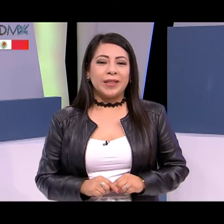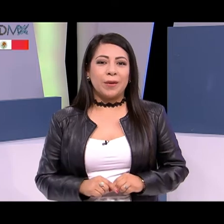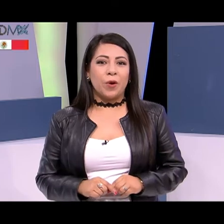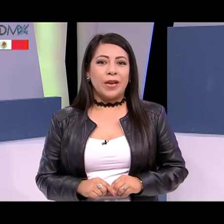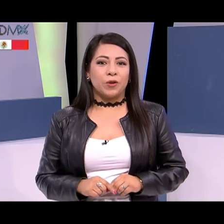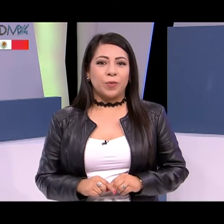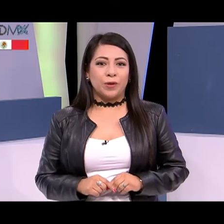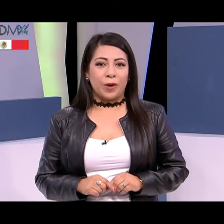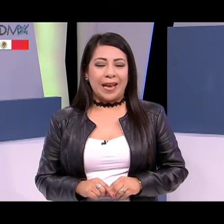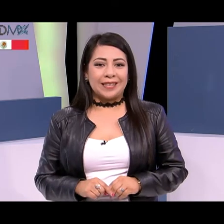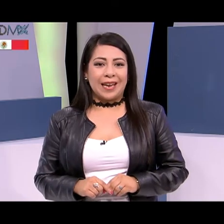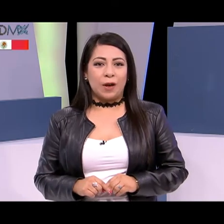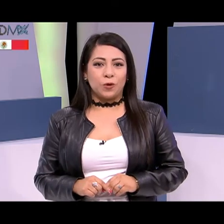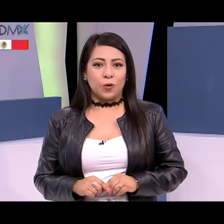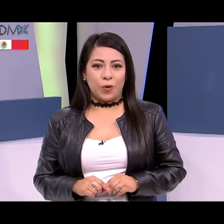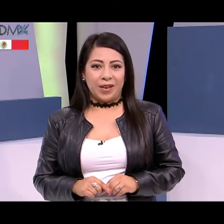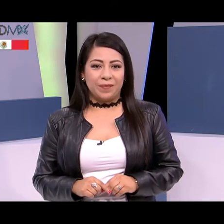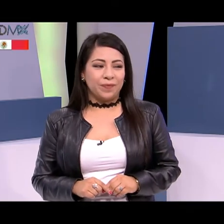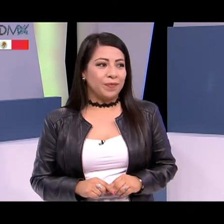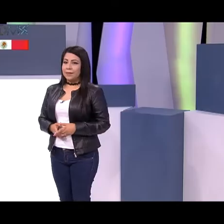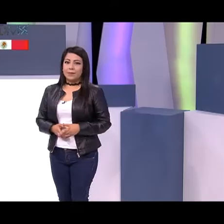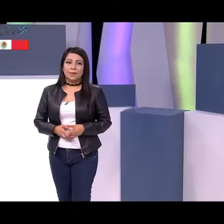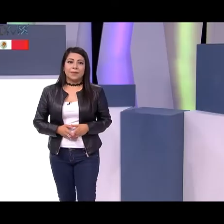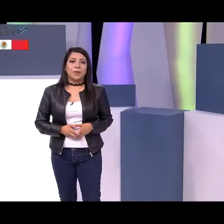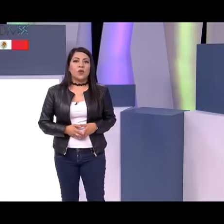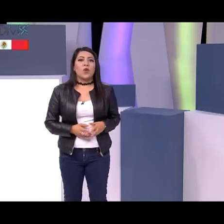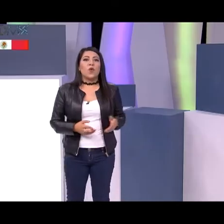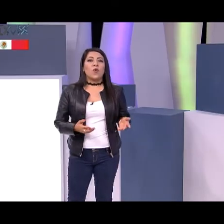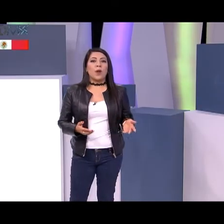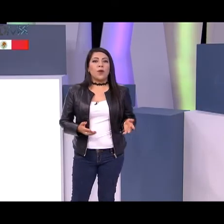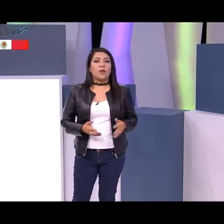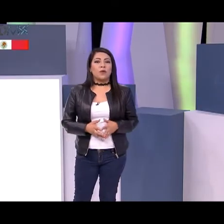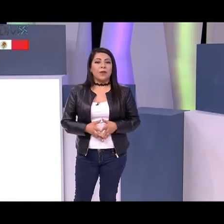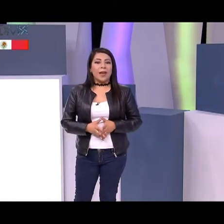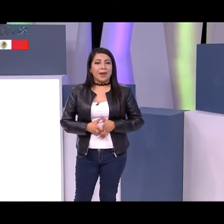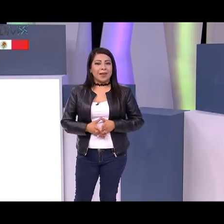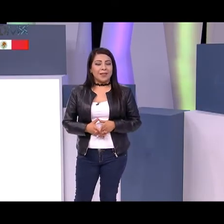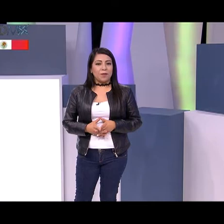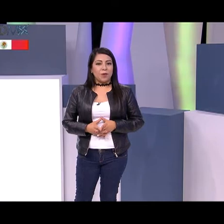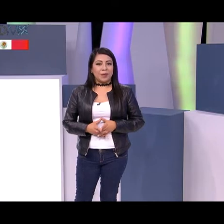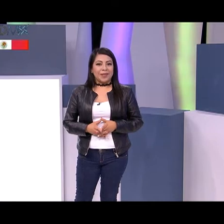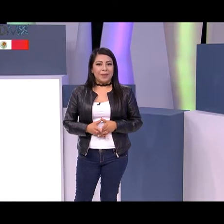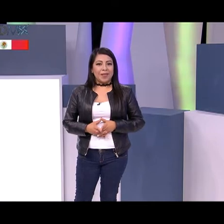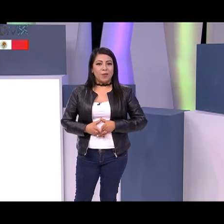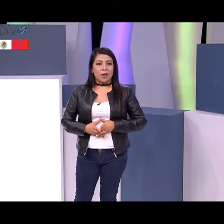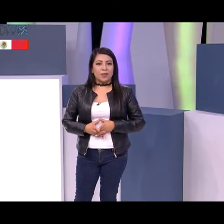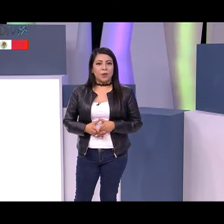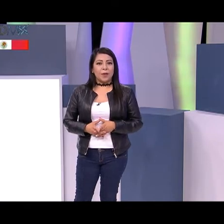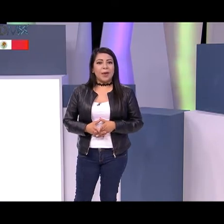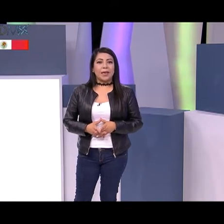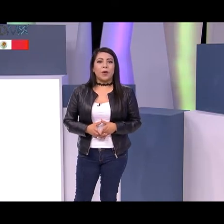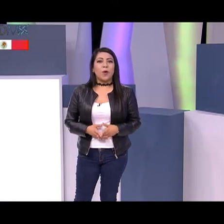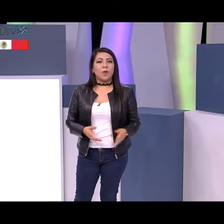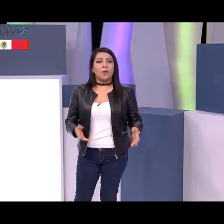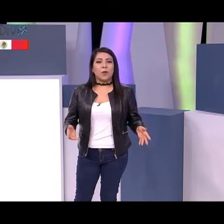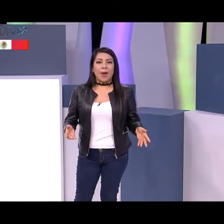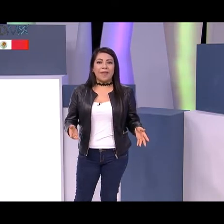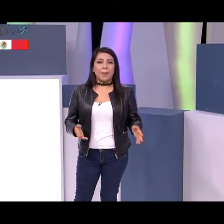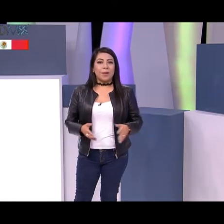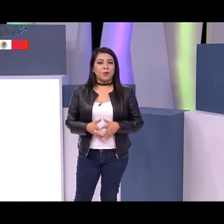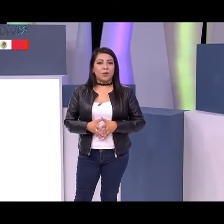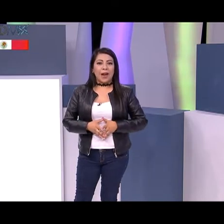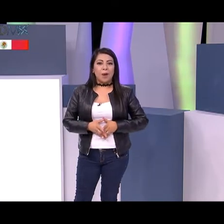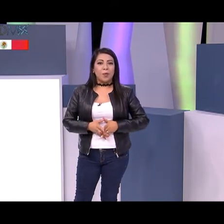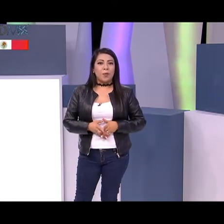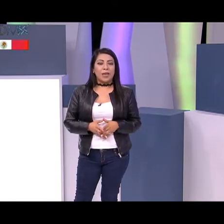universo educativo y los personajes que la construyen. Una producción de la Agencia Informativa de Educación de México